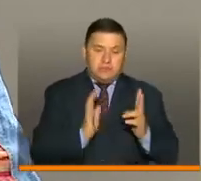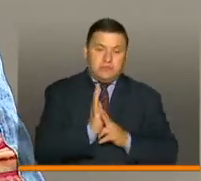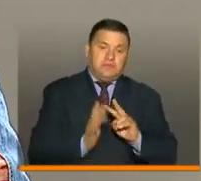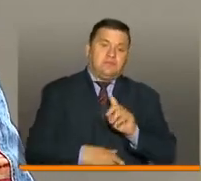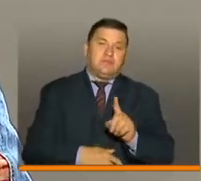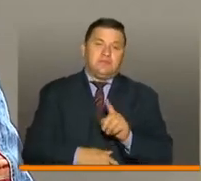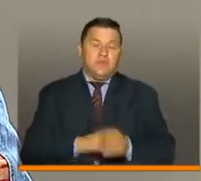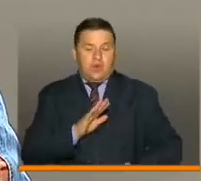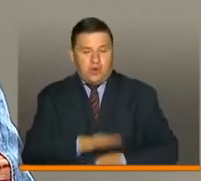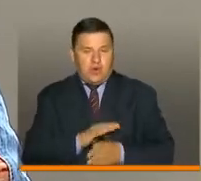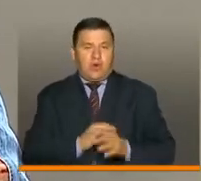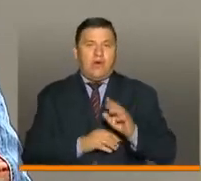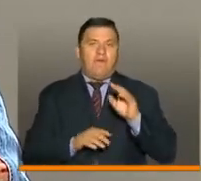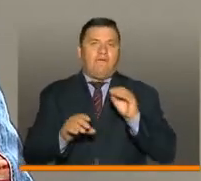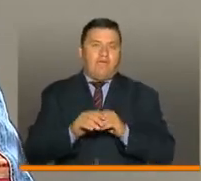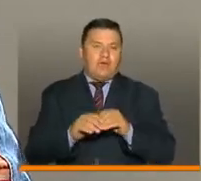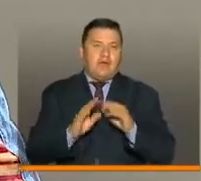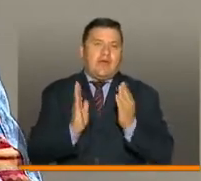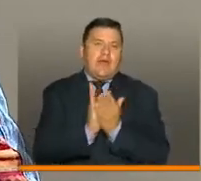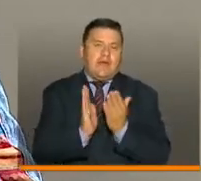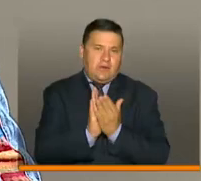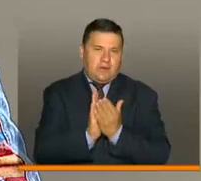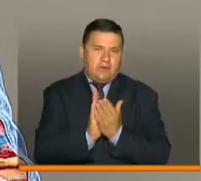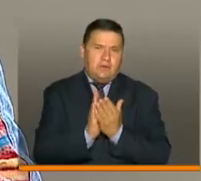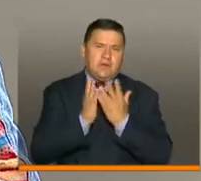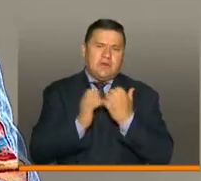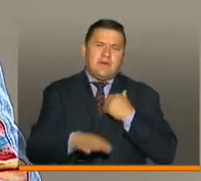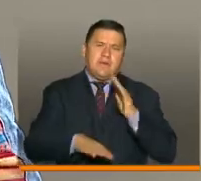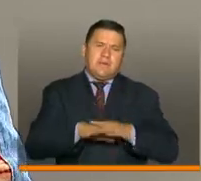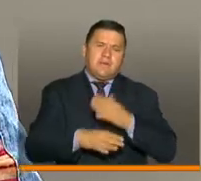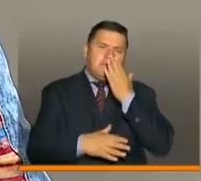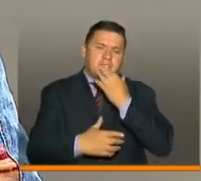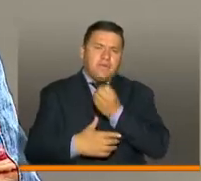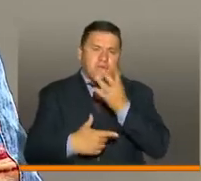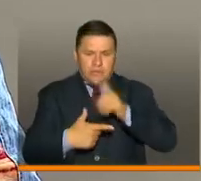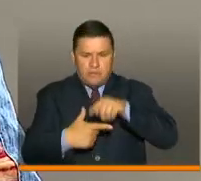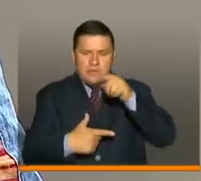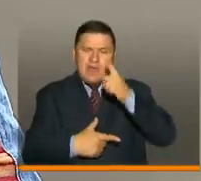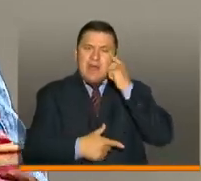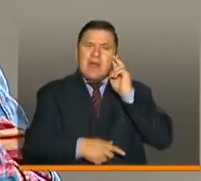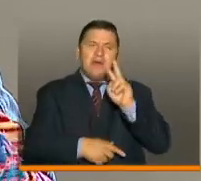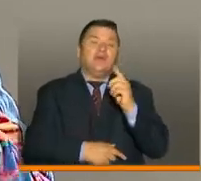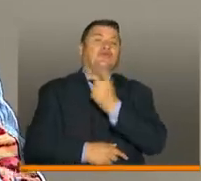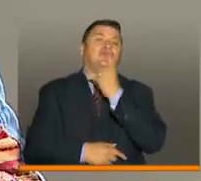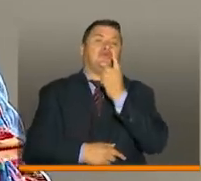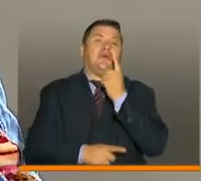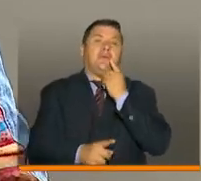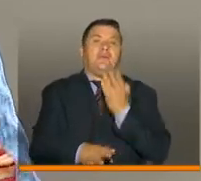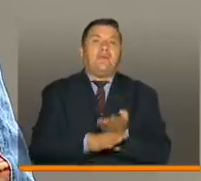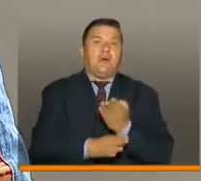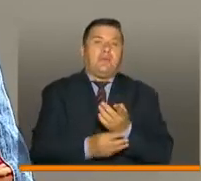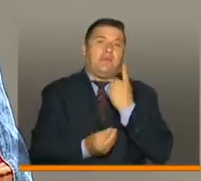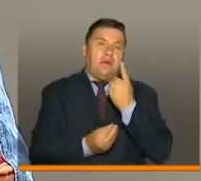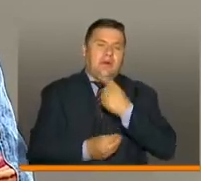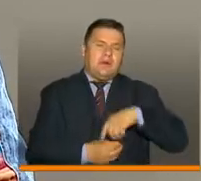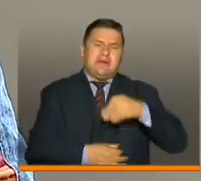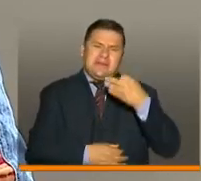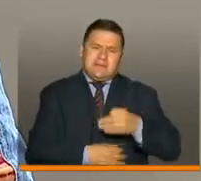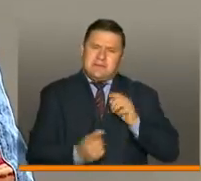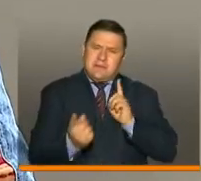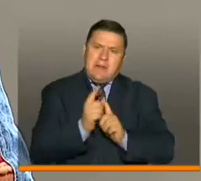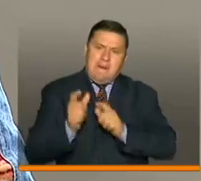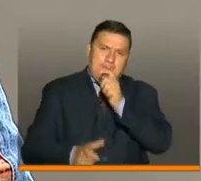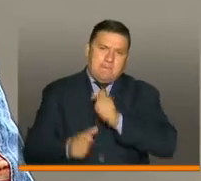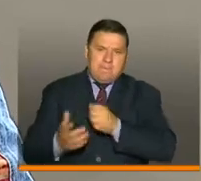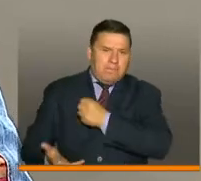2021 continúa el Fondo Solidario por la Educación. Y quería hacer mención a estas cifras para dejar ver que no solo son propuestas o políticas, es estar cerca de la